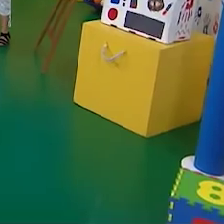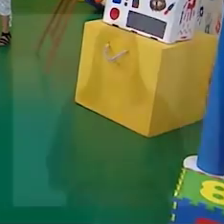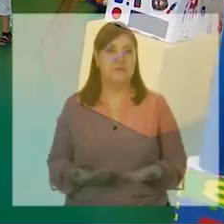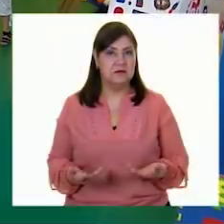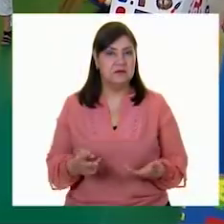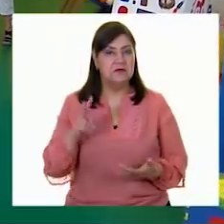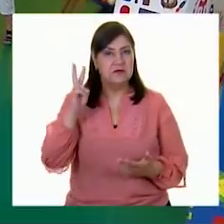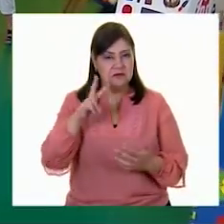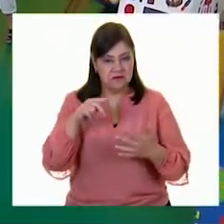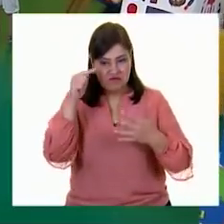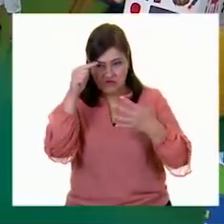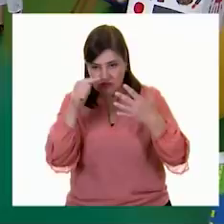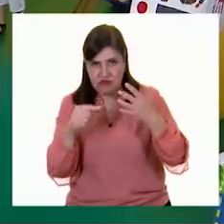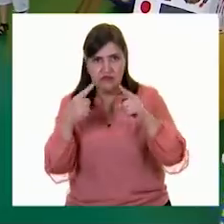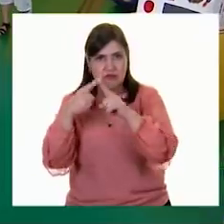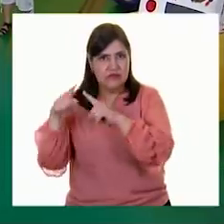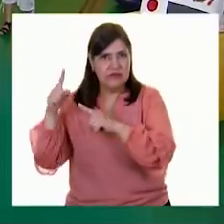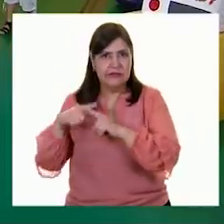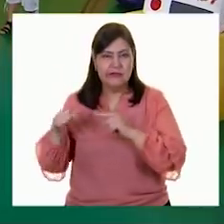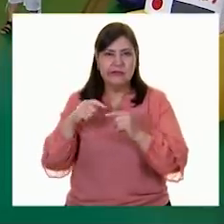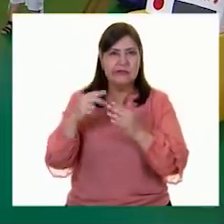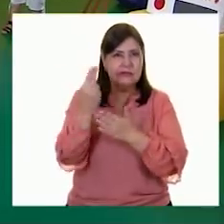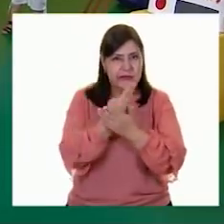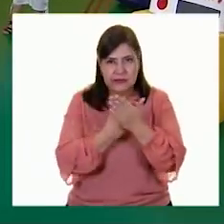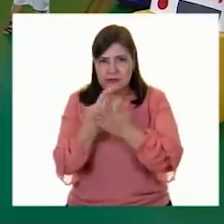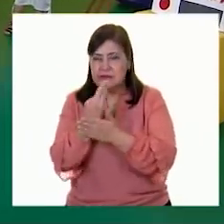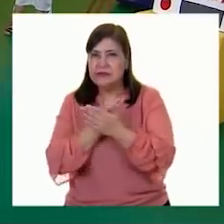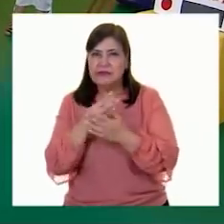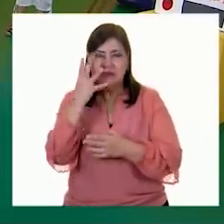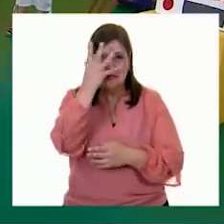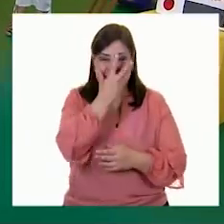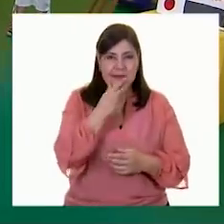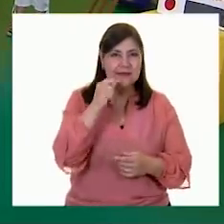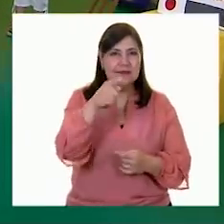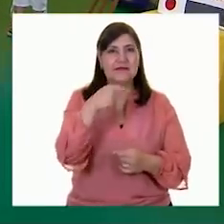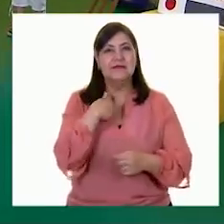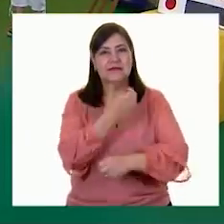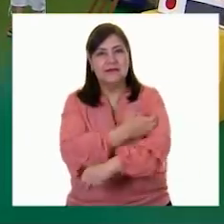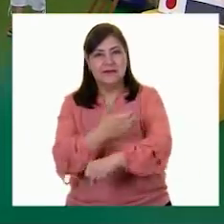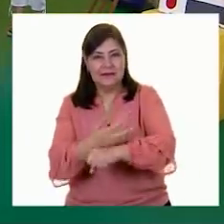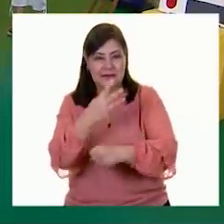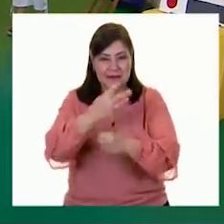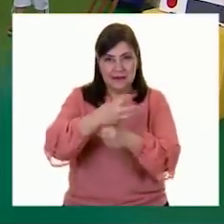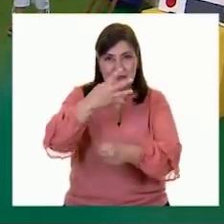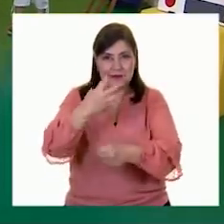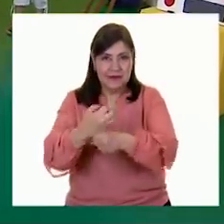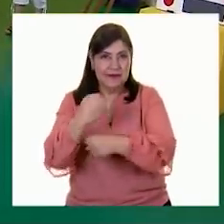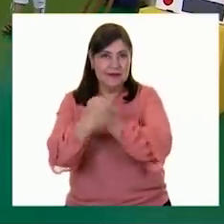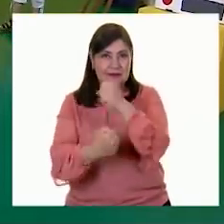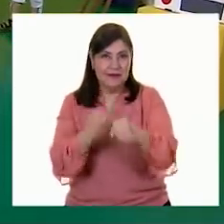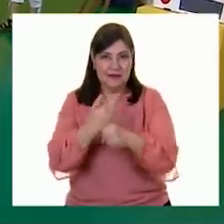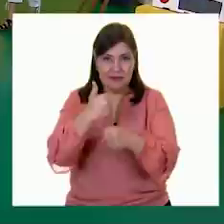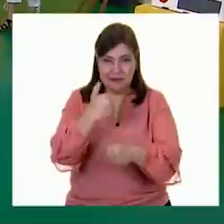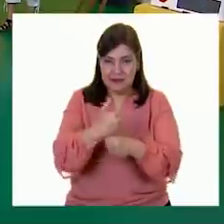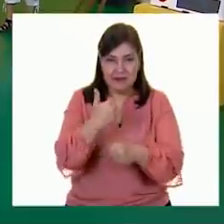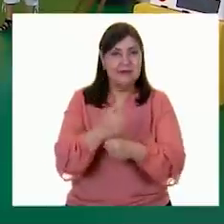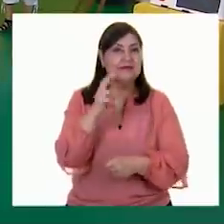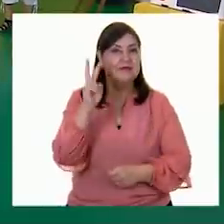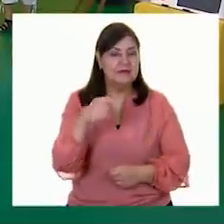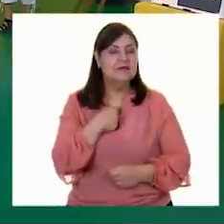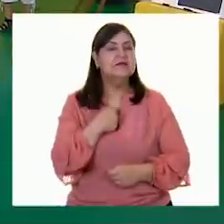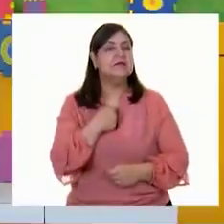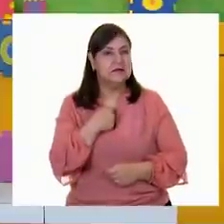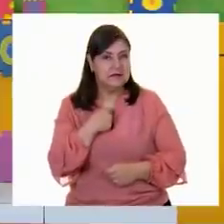¡Qué bonitas obras de arte de mis compañeras y compañeros de tercer y cuarto año de primaria! A mí me gustaron